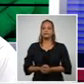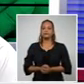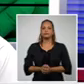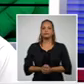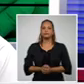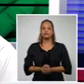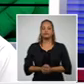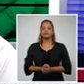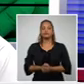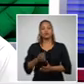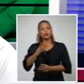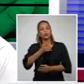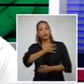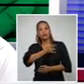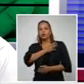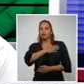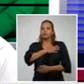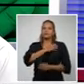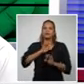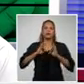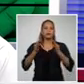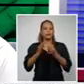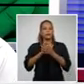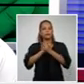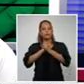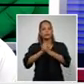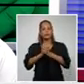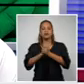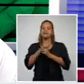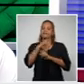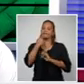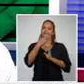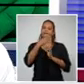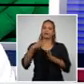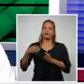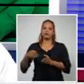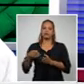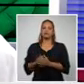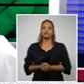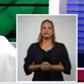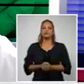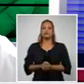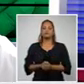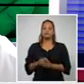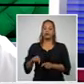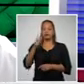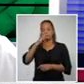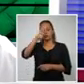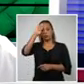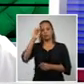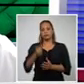dolor para sus familias y amistades, falleció en nuestro país.